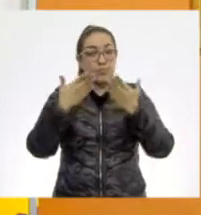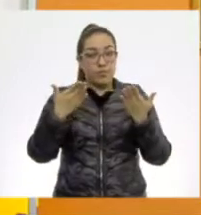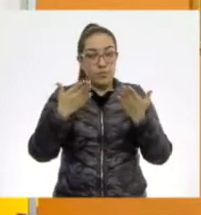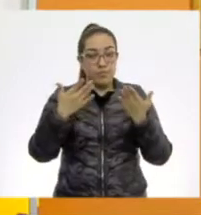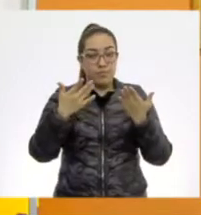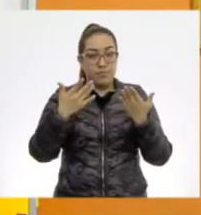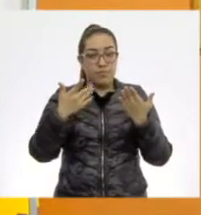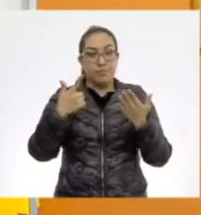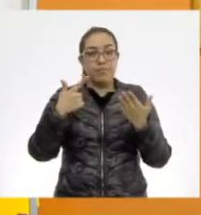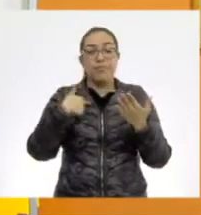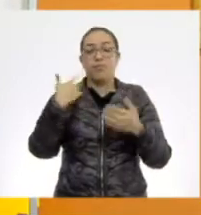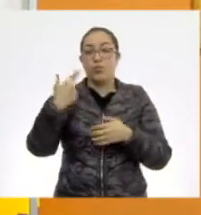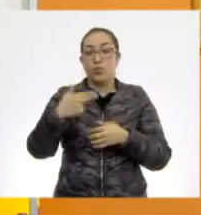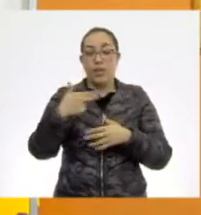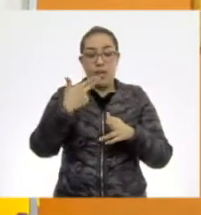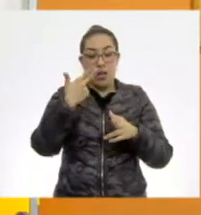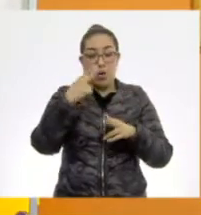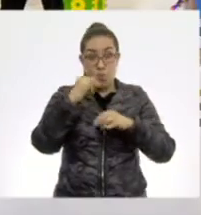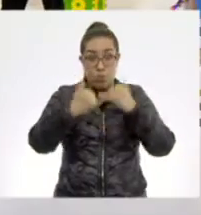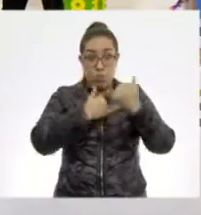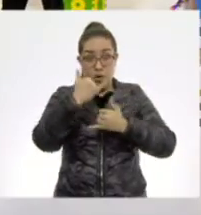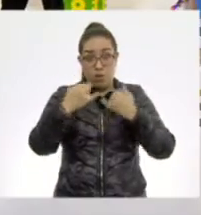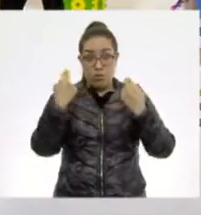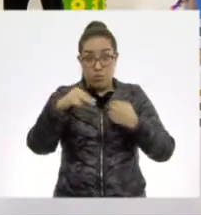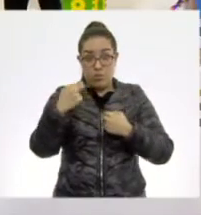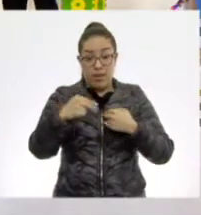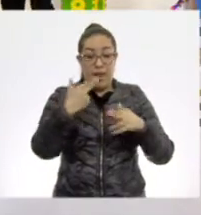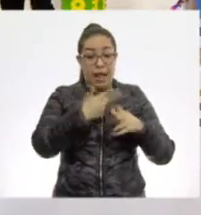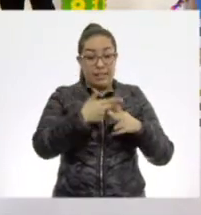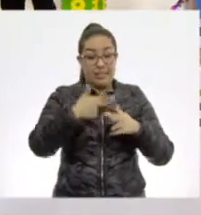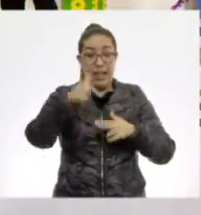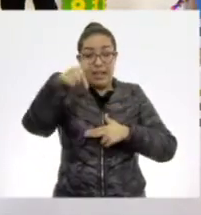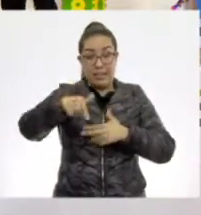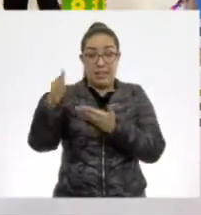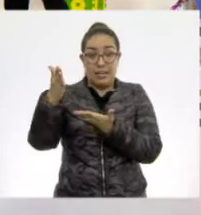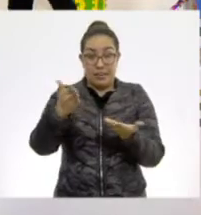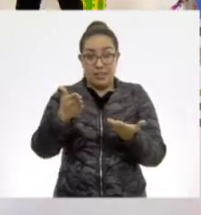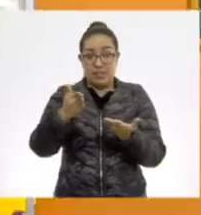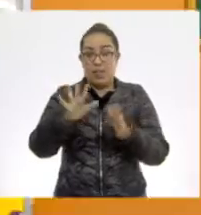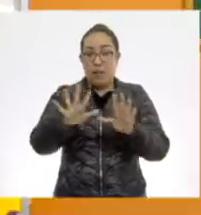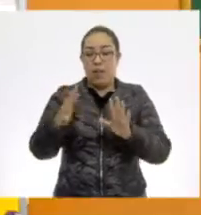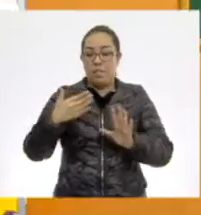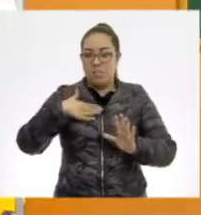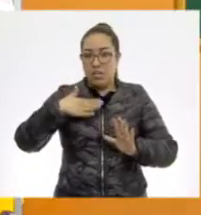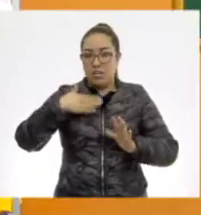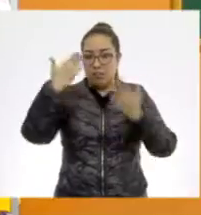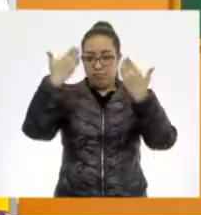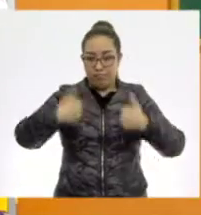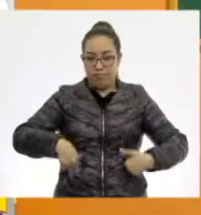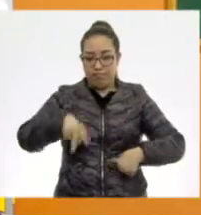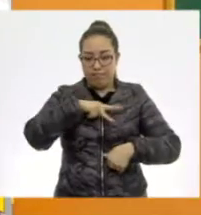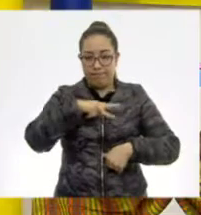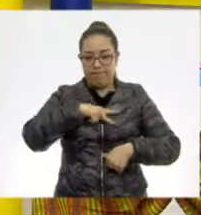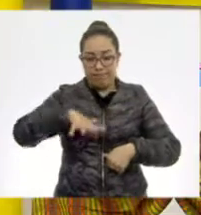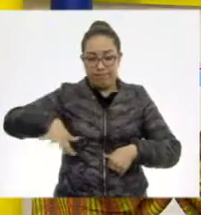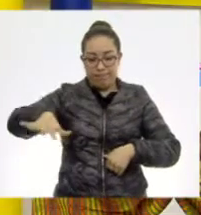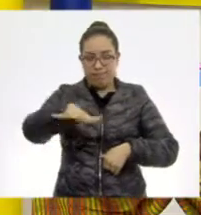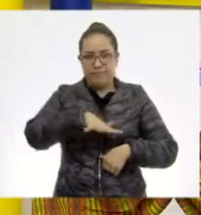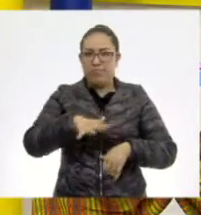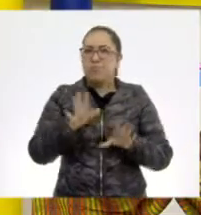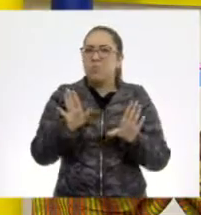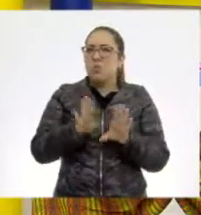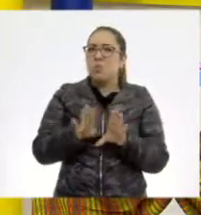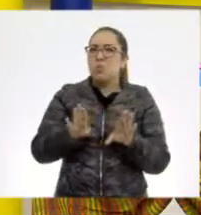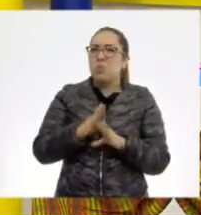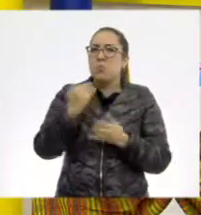juego se llama Hasta aquí llegaste. ¿Hasta aquí llegaste? Sí, hasta aquí llegaste, Pepe, no puedes invadir mi espacio personal. ¿Y cómo se juega